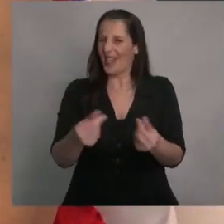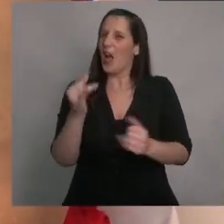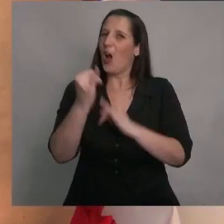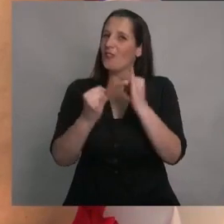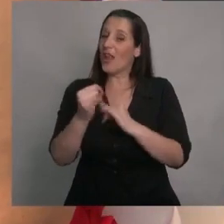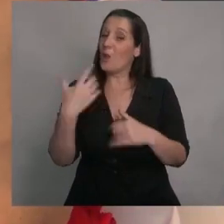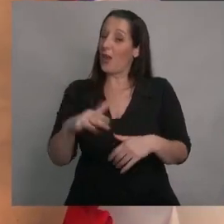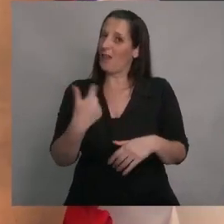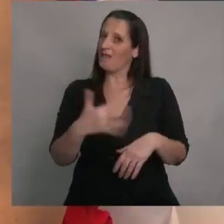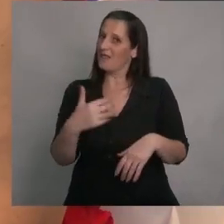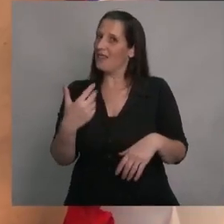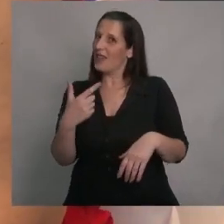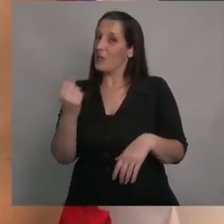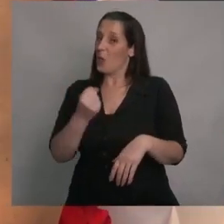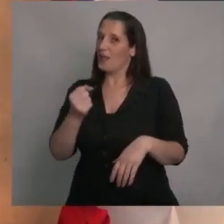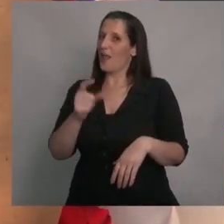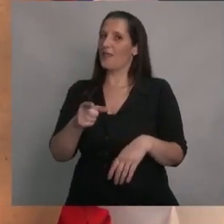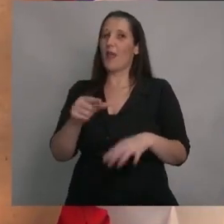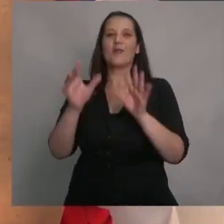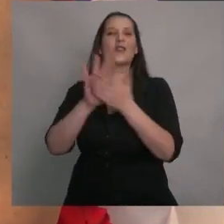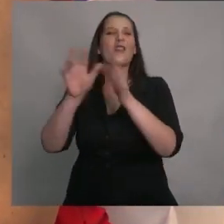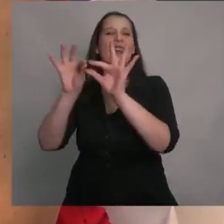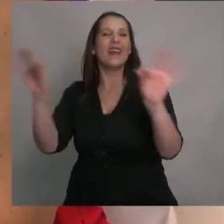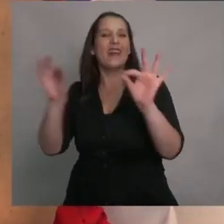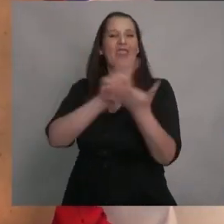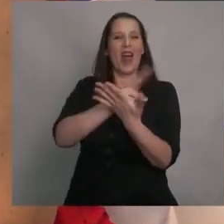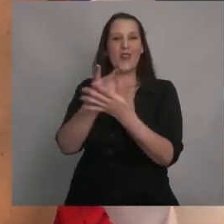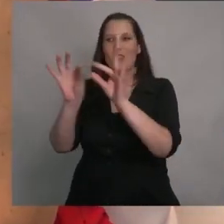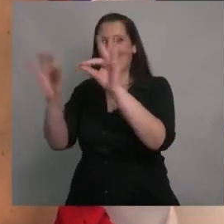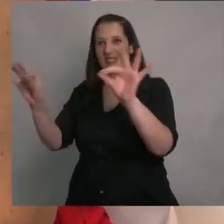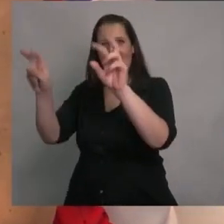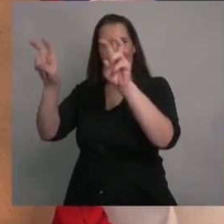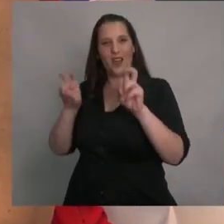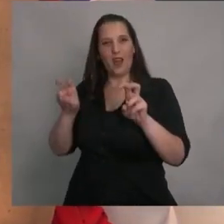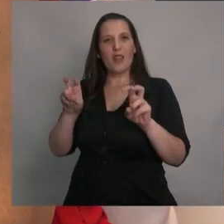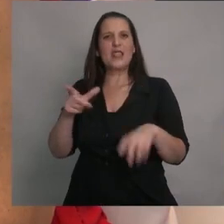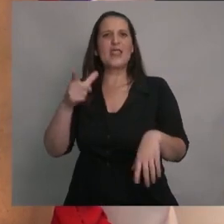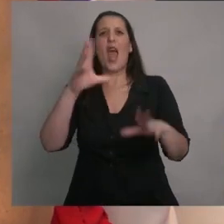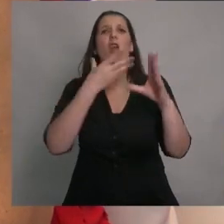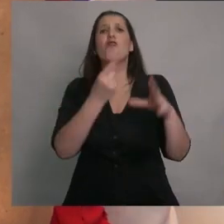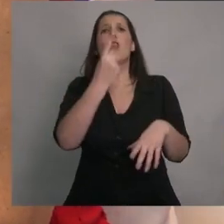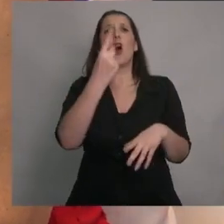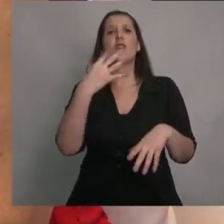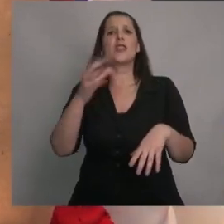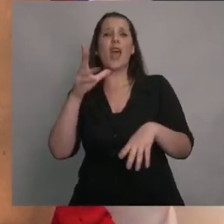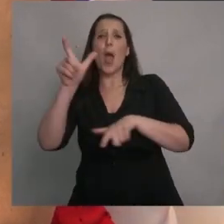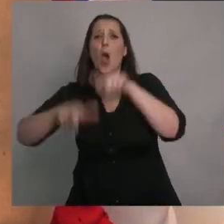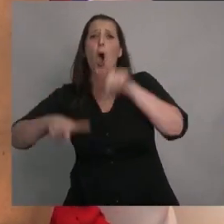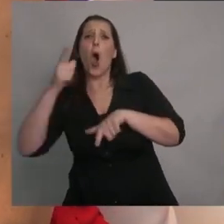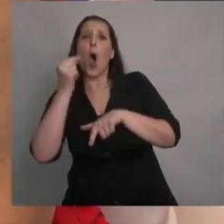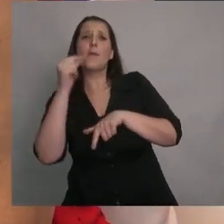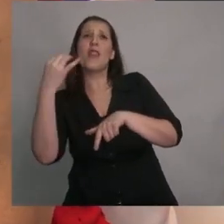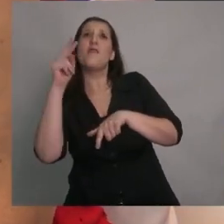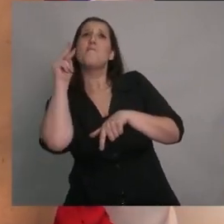muy revelador, muy. El mandato, la imagen y semejanza es de los hombres, que están llamados